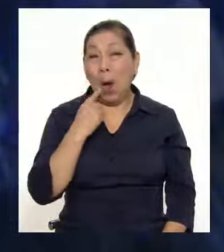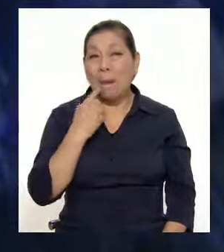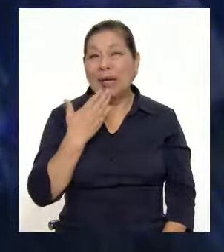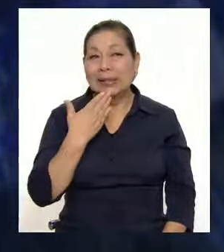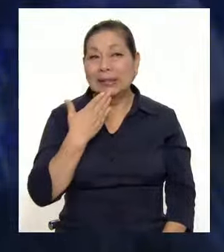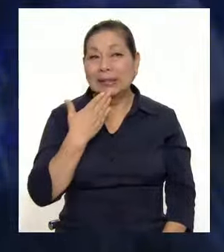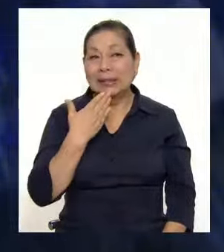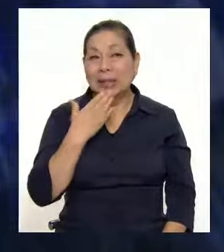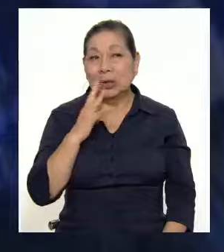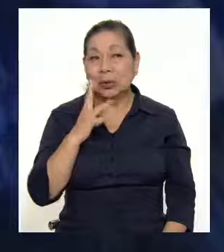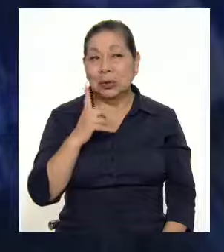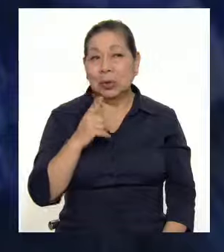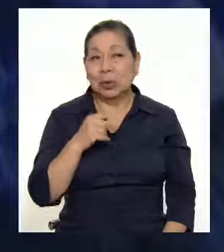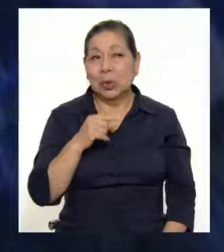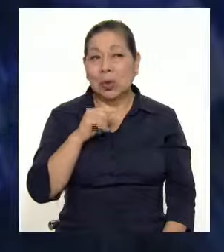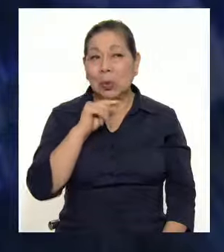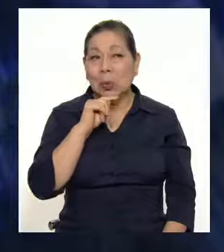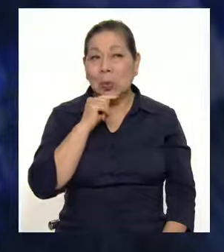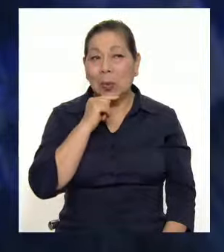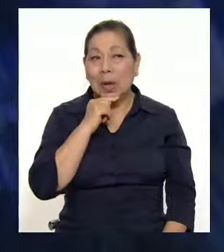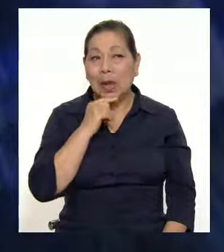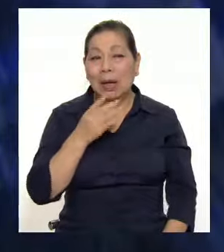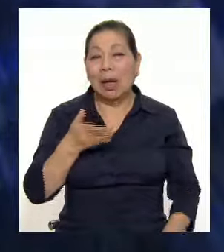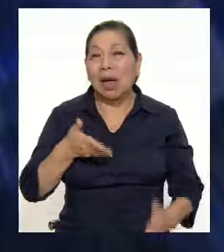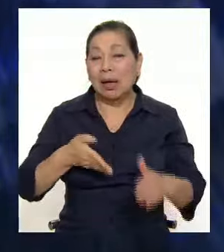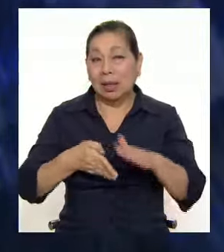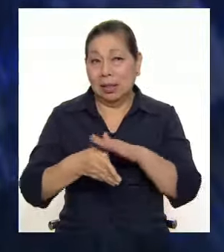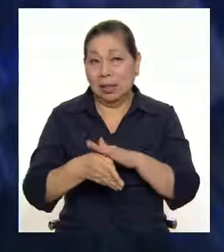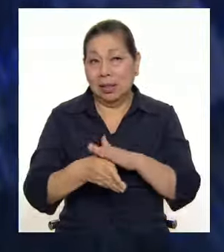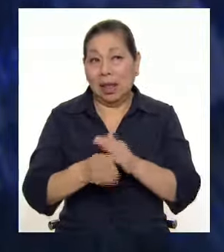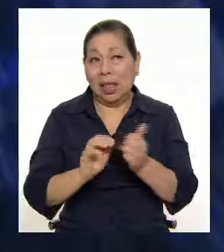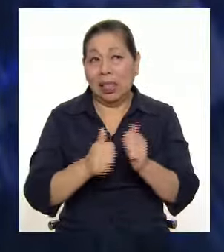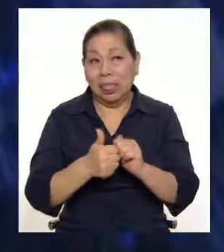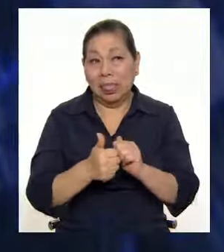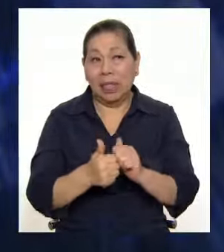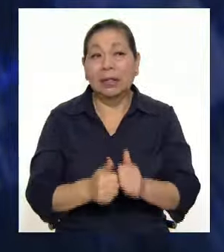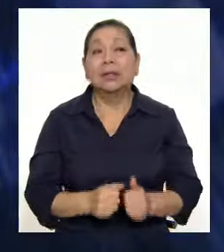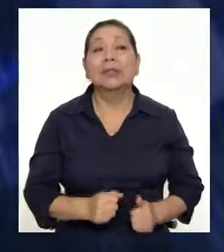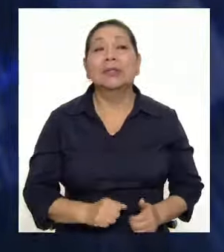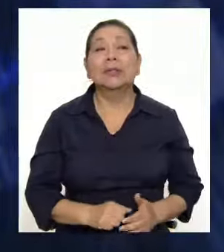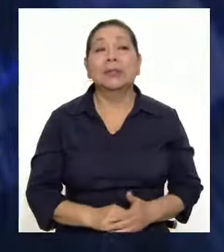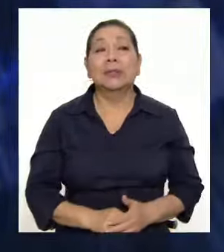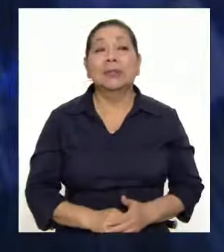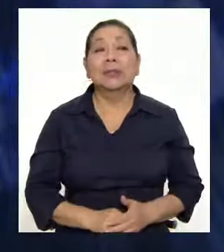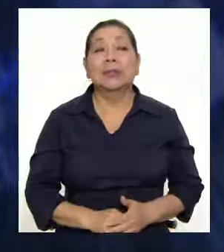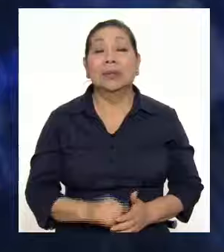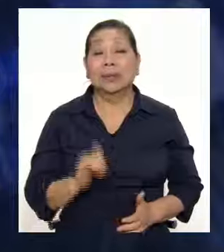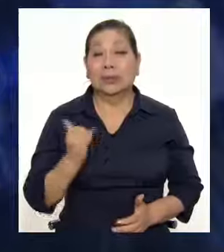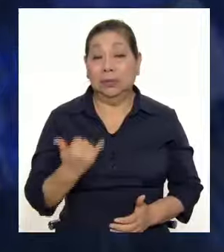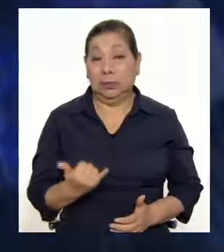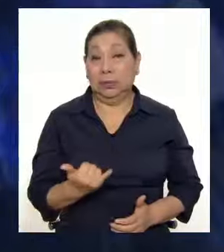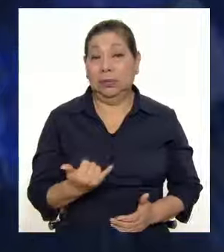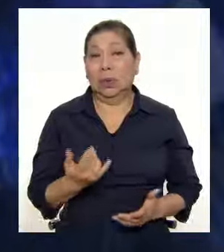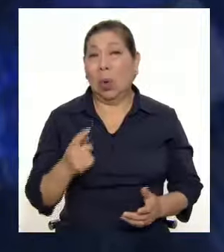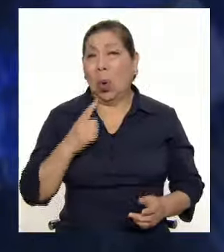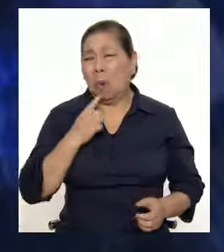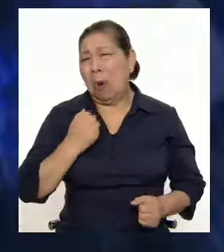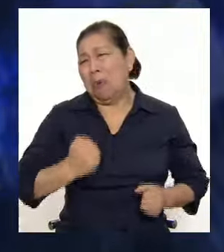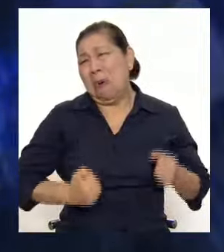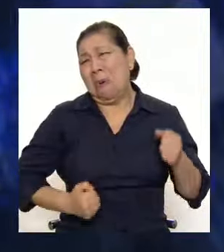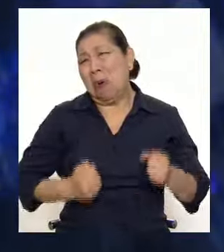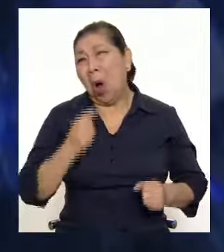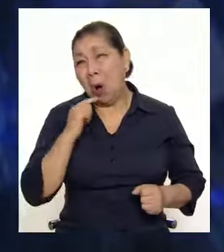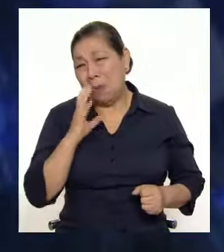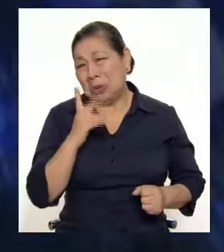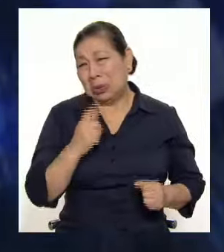que acababa de robar a una conocida casa de apuestas deportivas en Surco. Pese a que fugó raudamente,